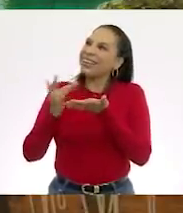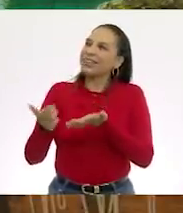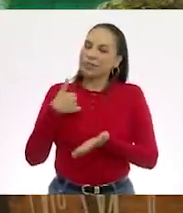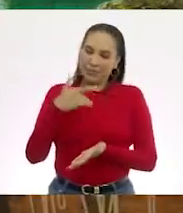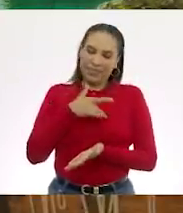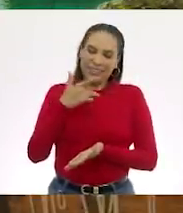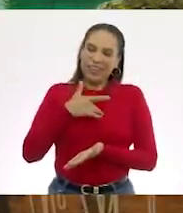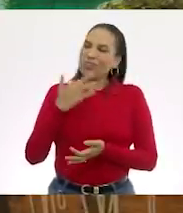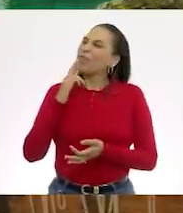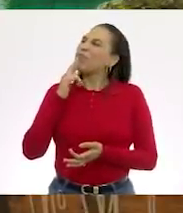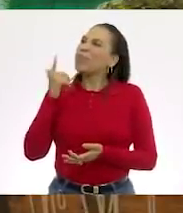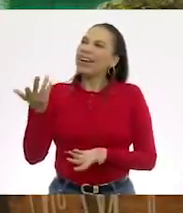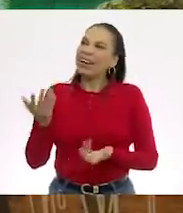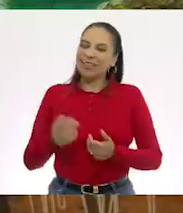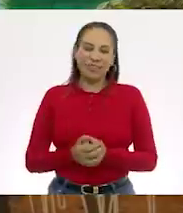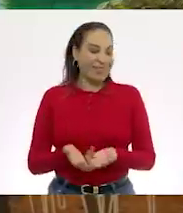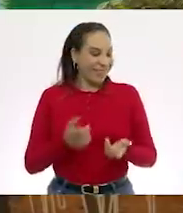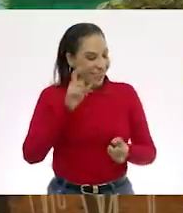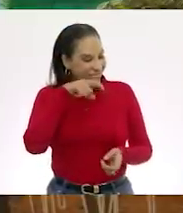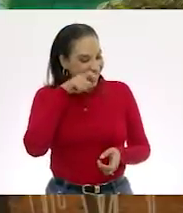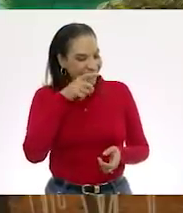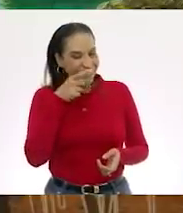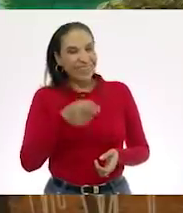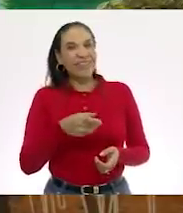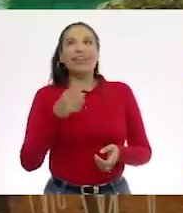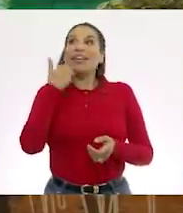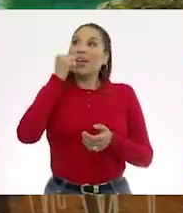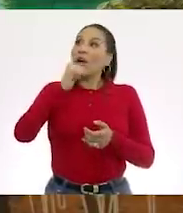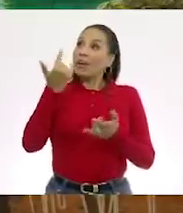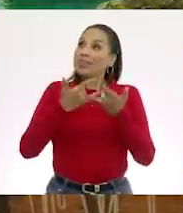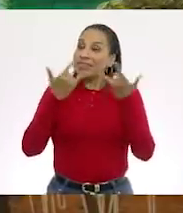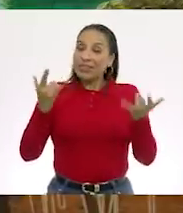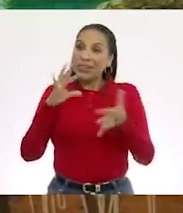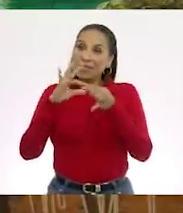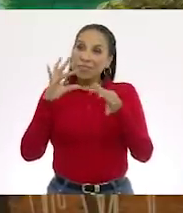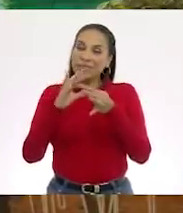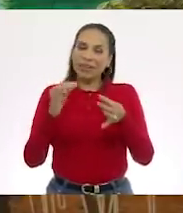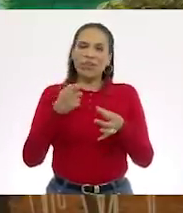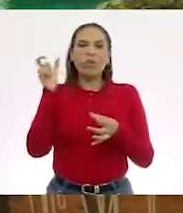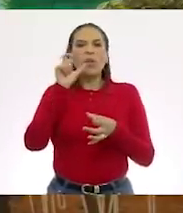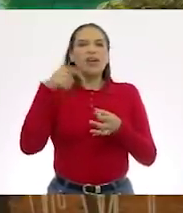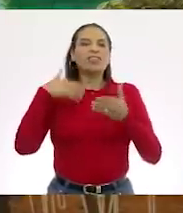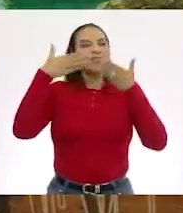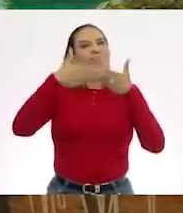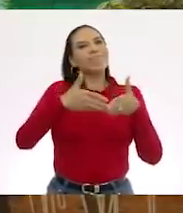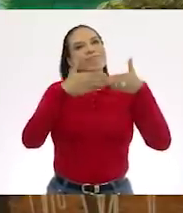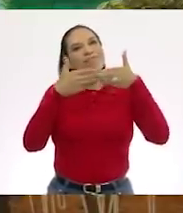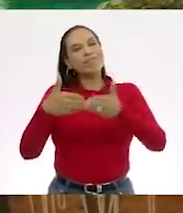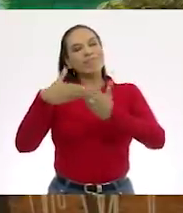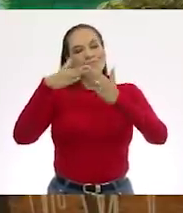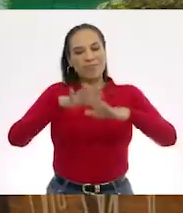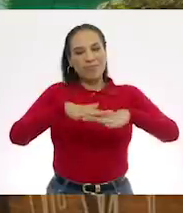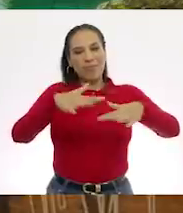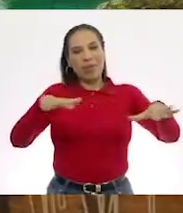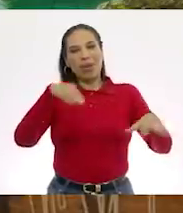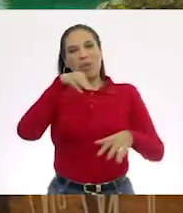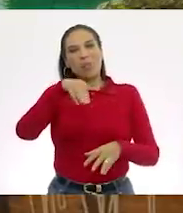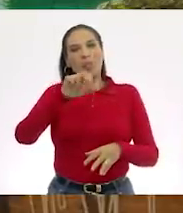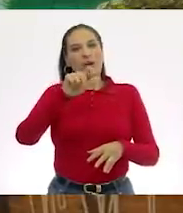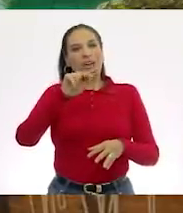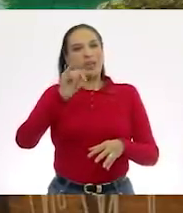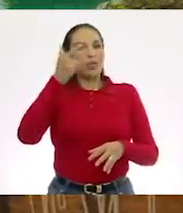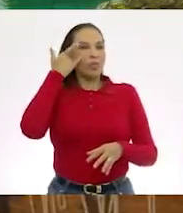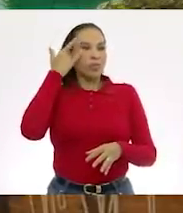me siento mucho mejor. ¿Quieres que te cuente otra historia? Esta es de cuando navegaba en el Mar Muerto con la